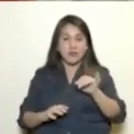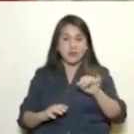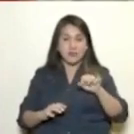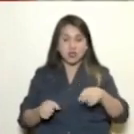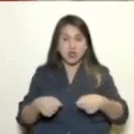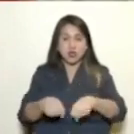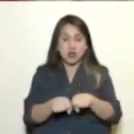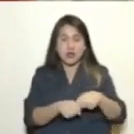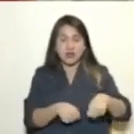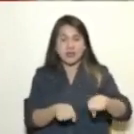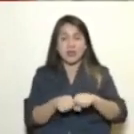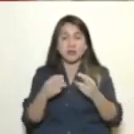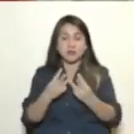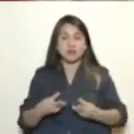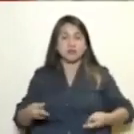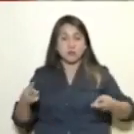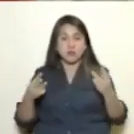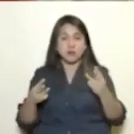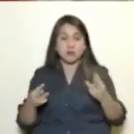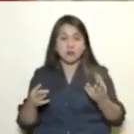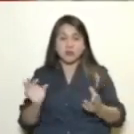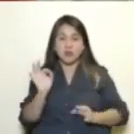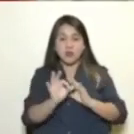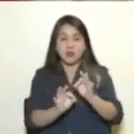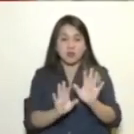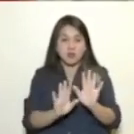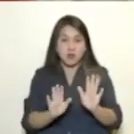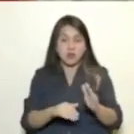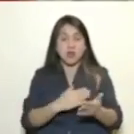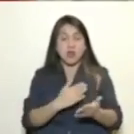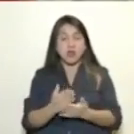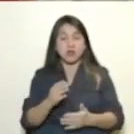Naciones Unidas que no tiene nada que decir, hasta una